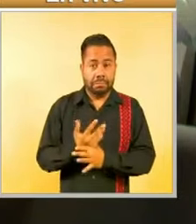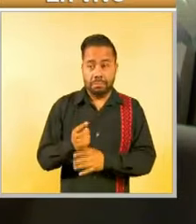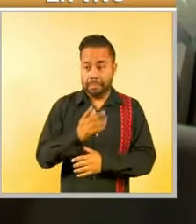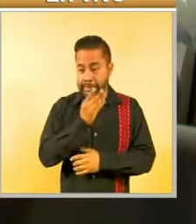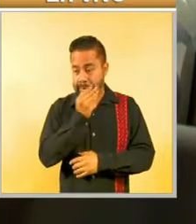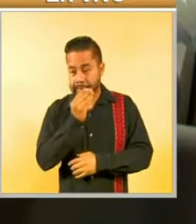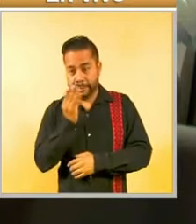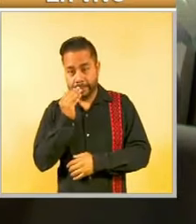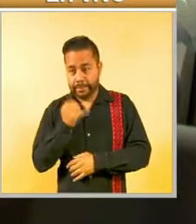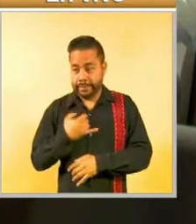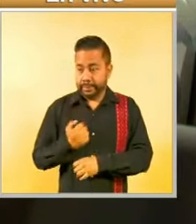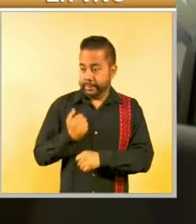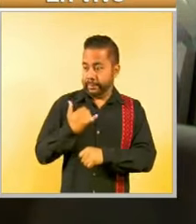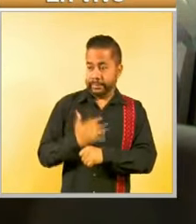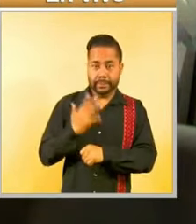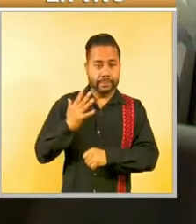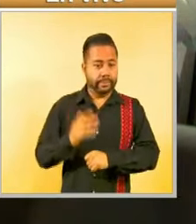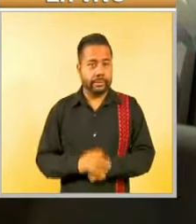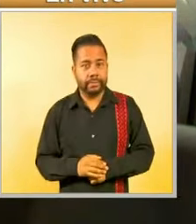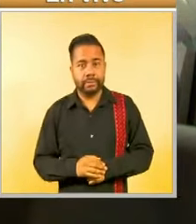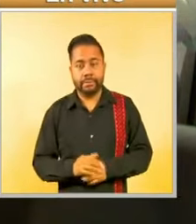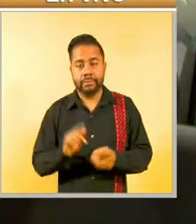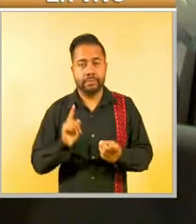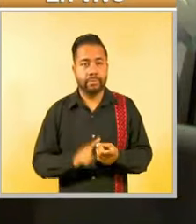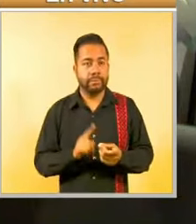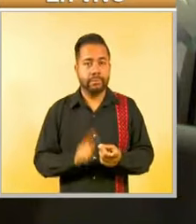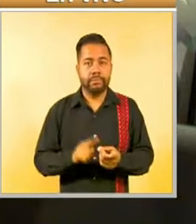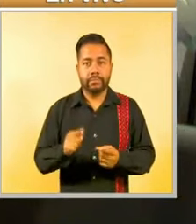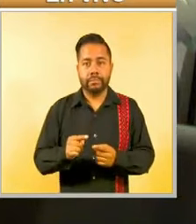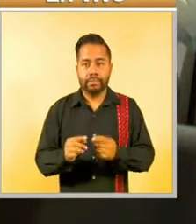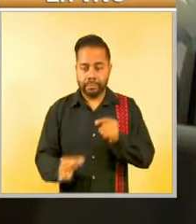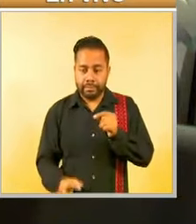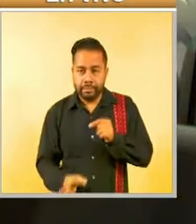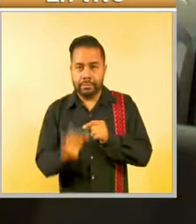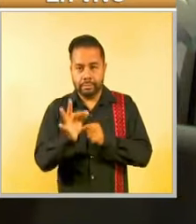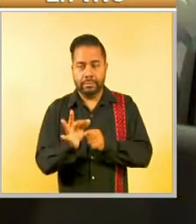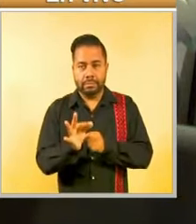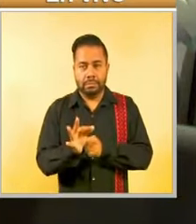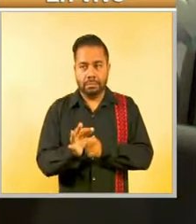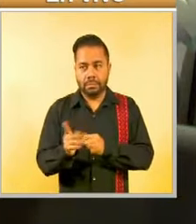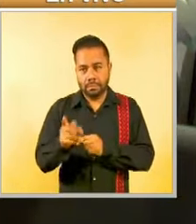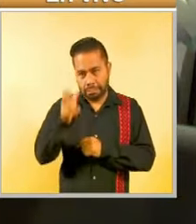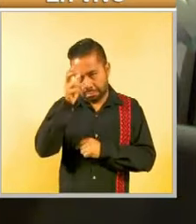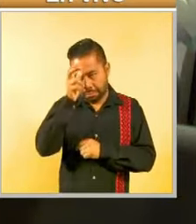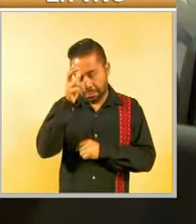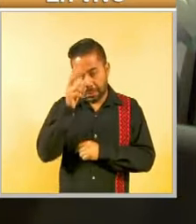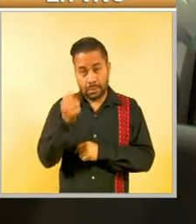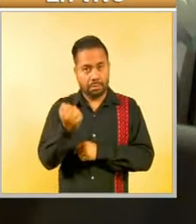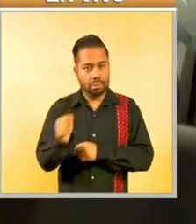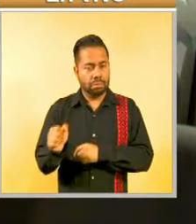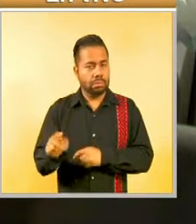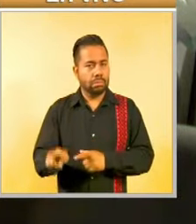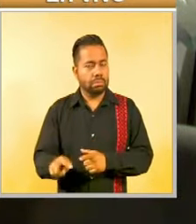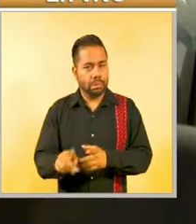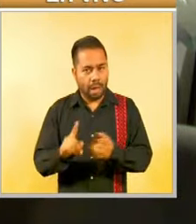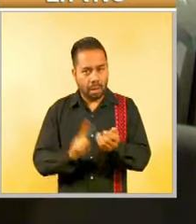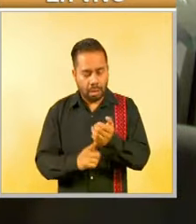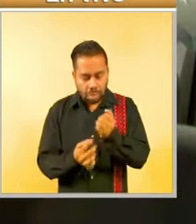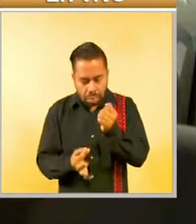su periodo Sí en los famosos tapones con una inteligencia fregona adentro